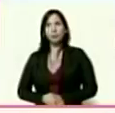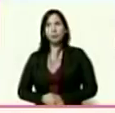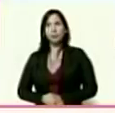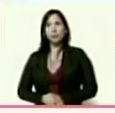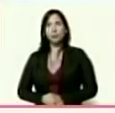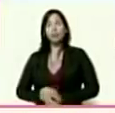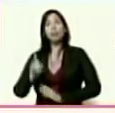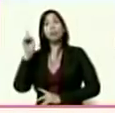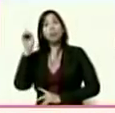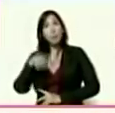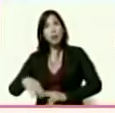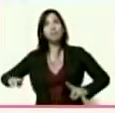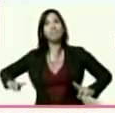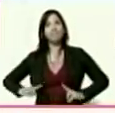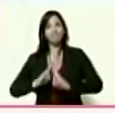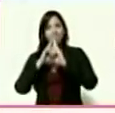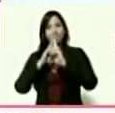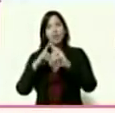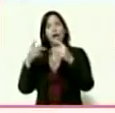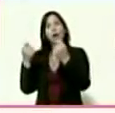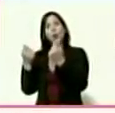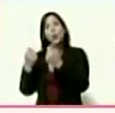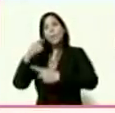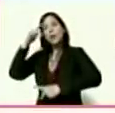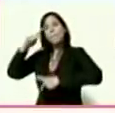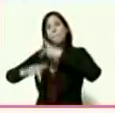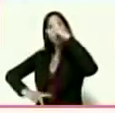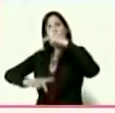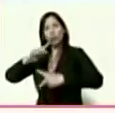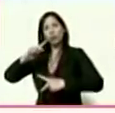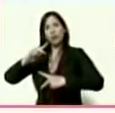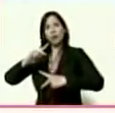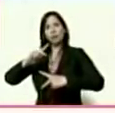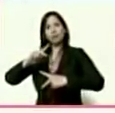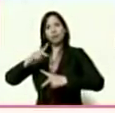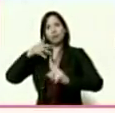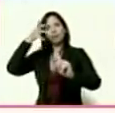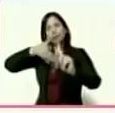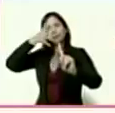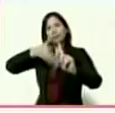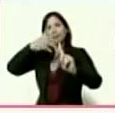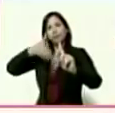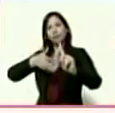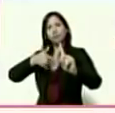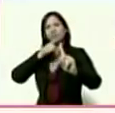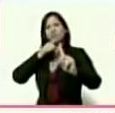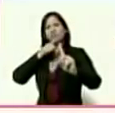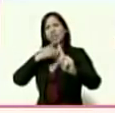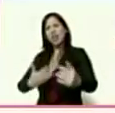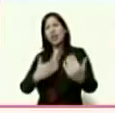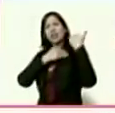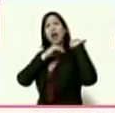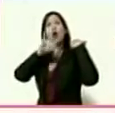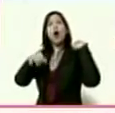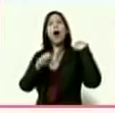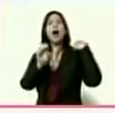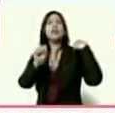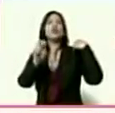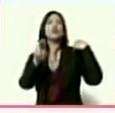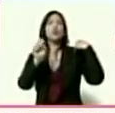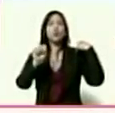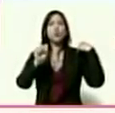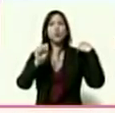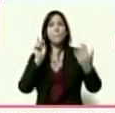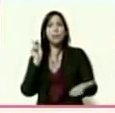También hubo un encuentro de economía productiva dirigido por el compañero Jesús Farías, donde estuvieron